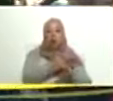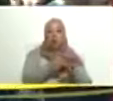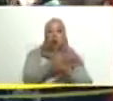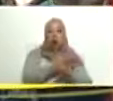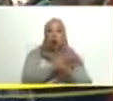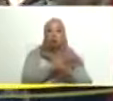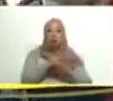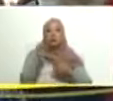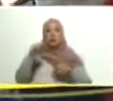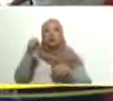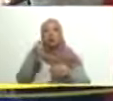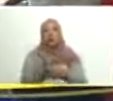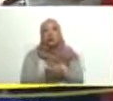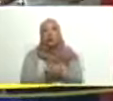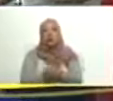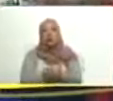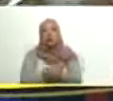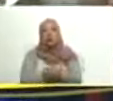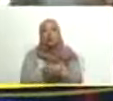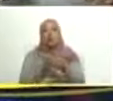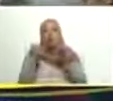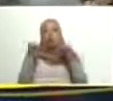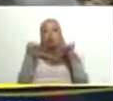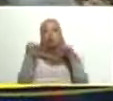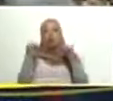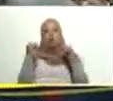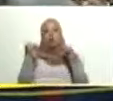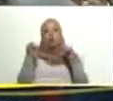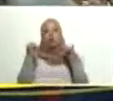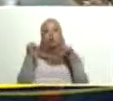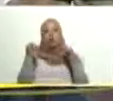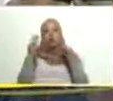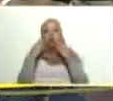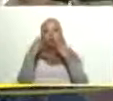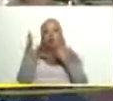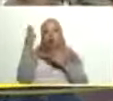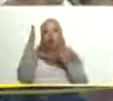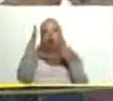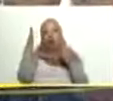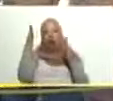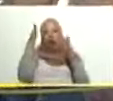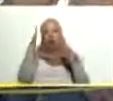hermanos, compañeros y compañeras, que Dios me los bendiga.